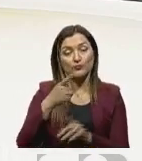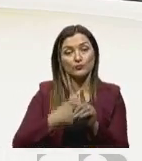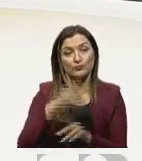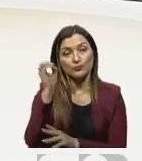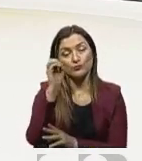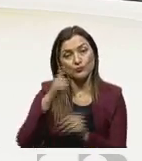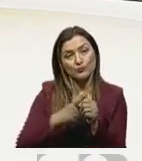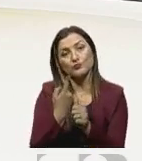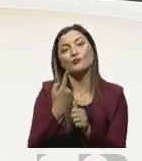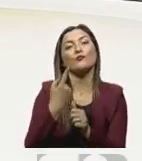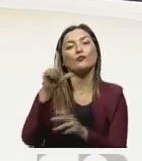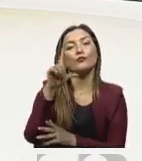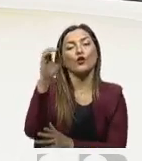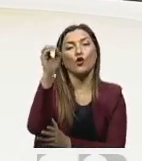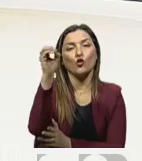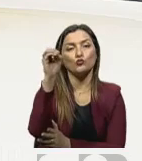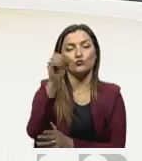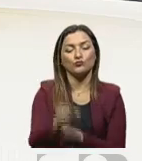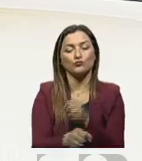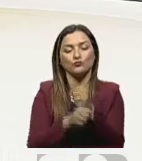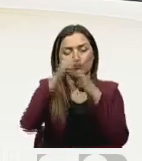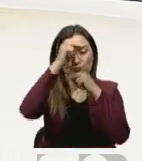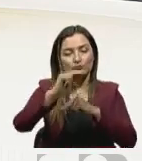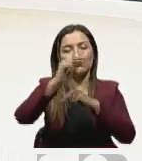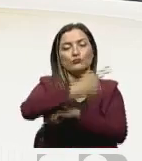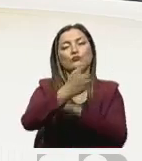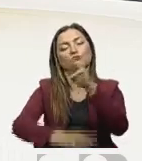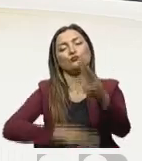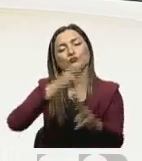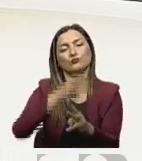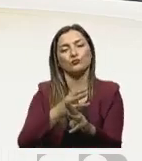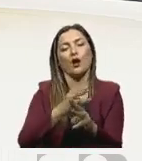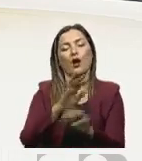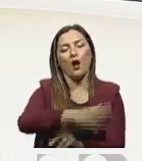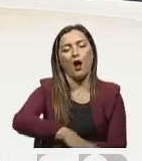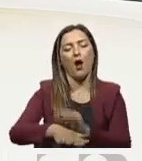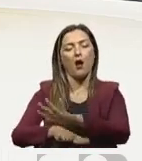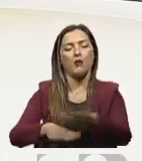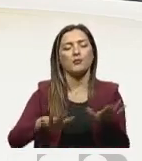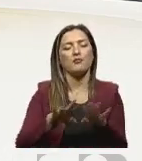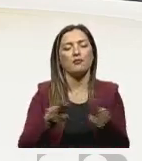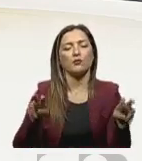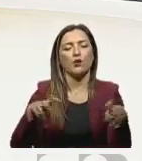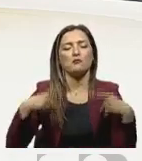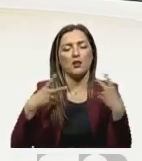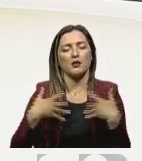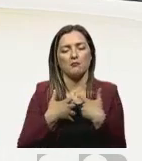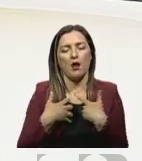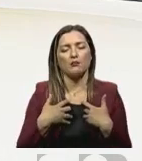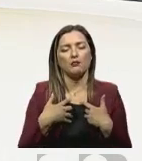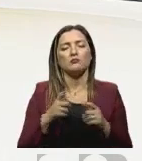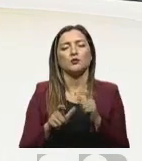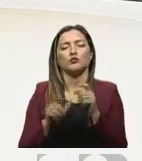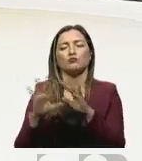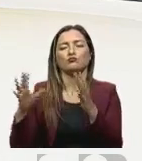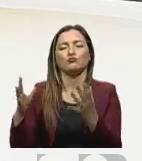cada primer lunes de octubre en cada año se conmemora el Día Mundial del hábitat y esto con el objetivo de que todos los habitantes del